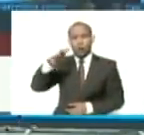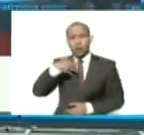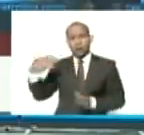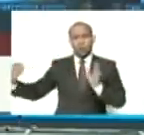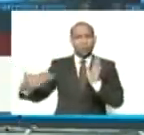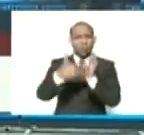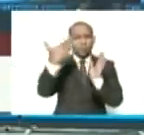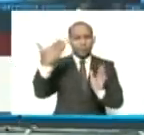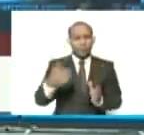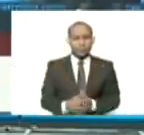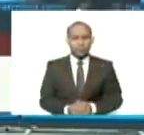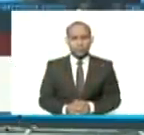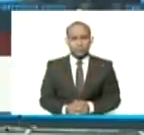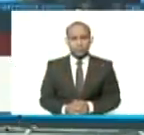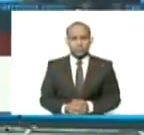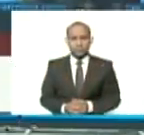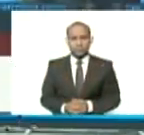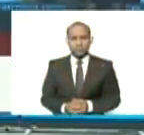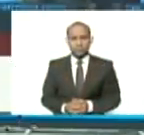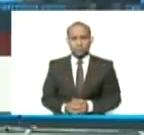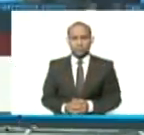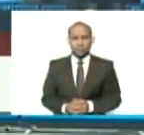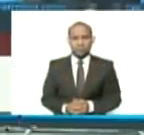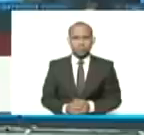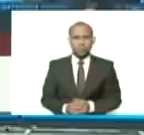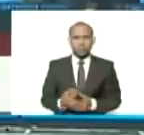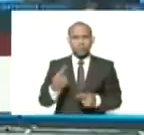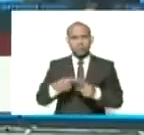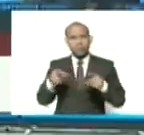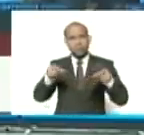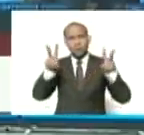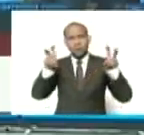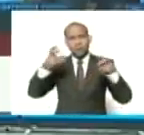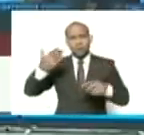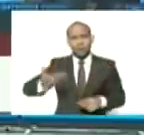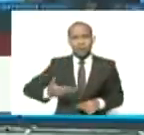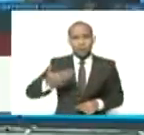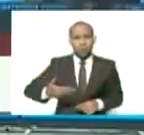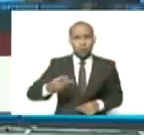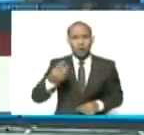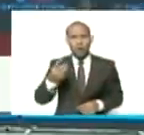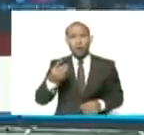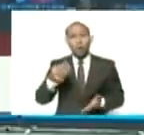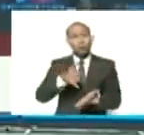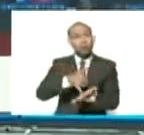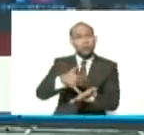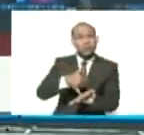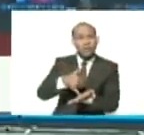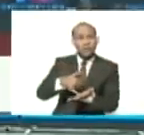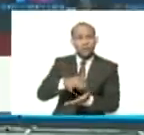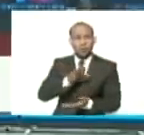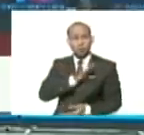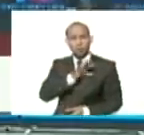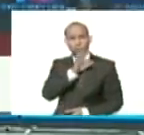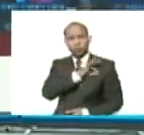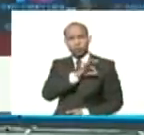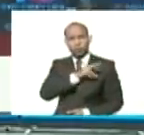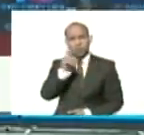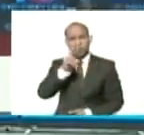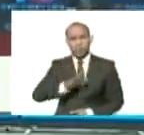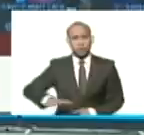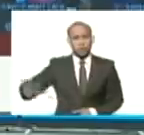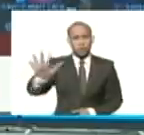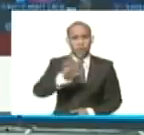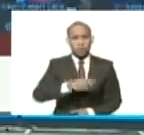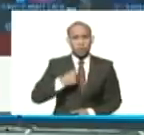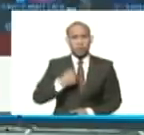traga y lo hace salir agua. Es un tema vital, sensible de la sociedad venezolana hoy. Y me